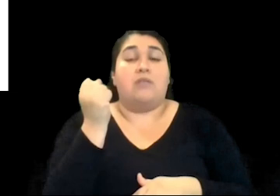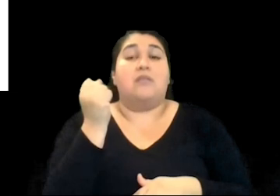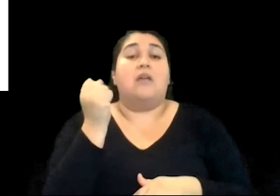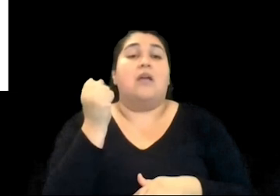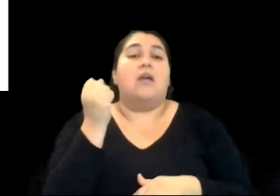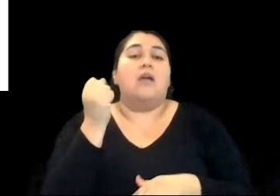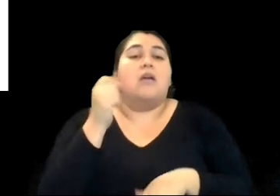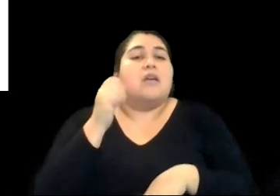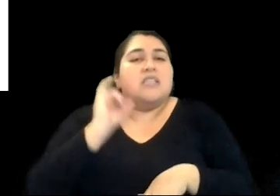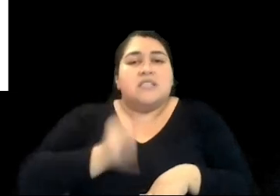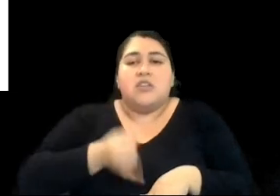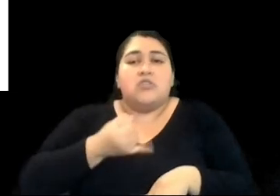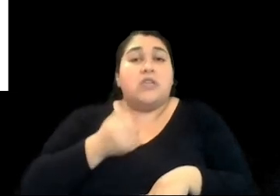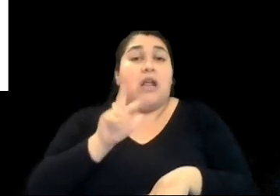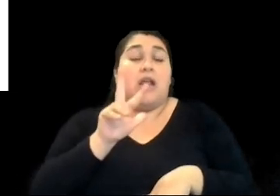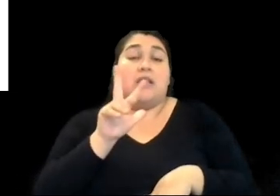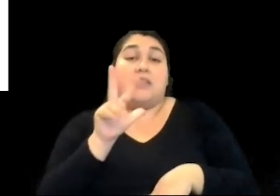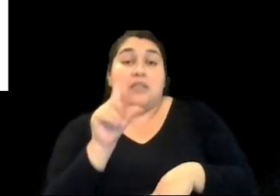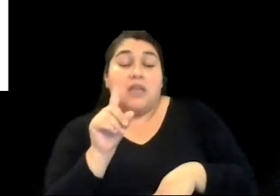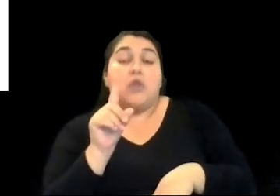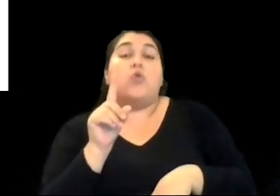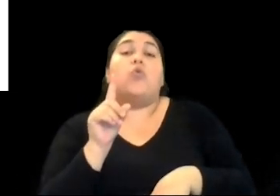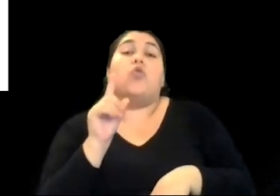al 31/3/2024.